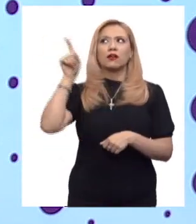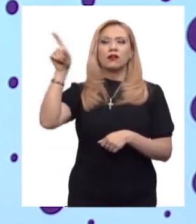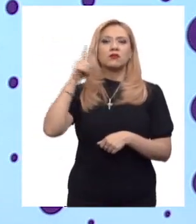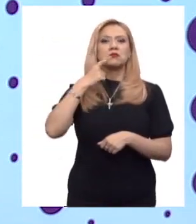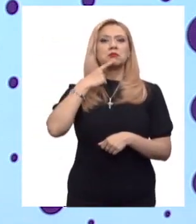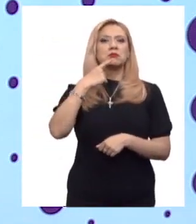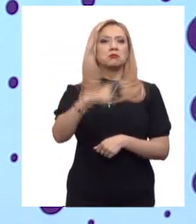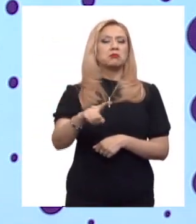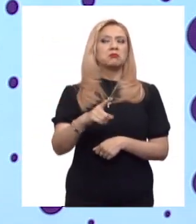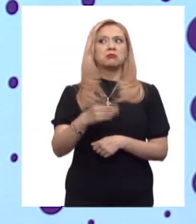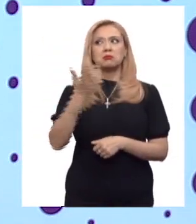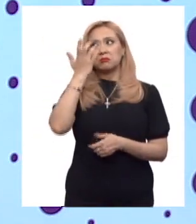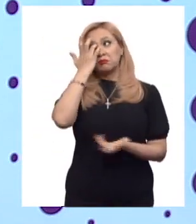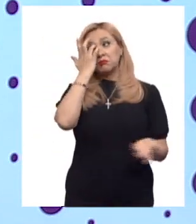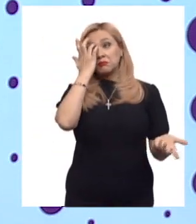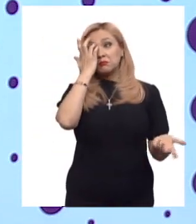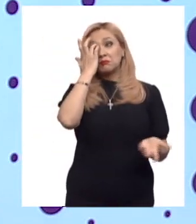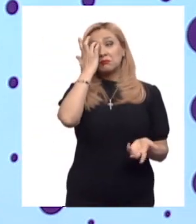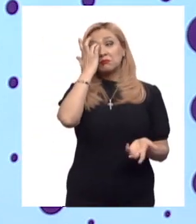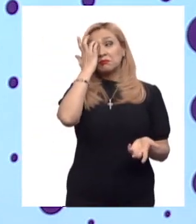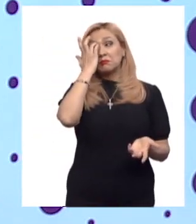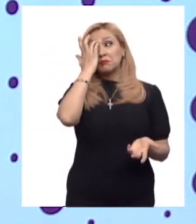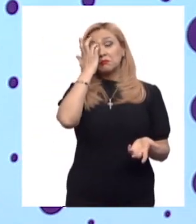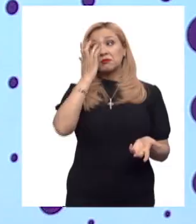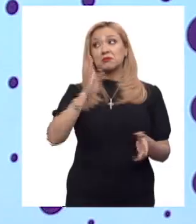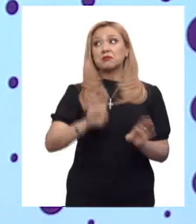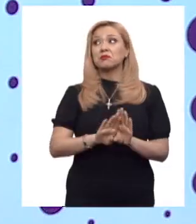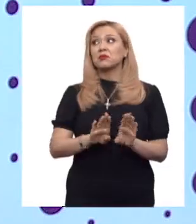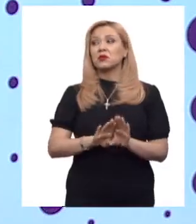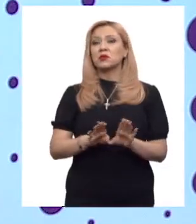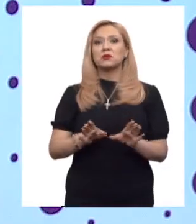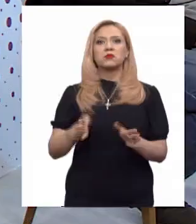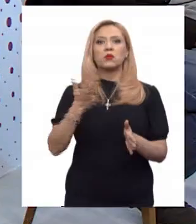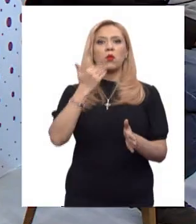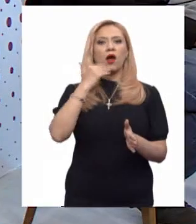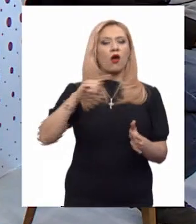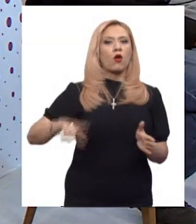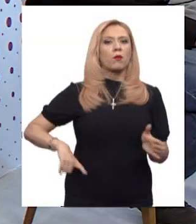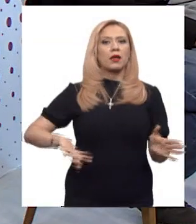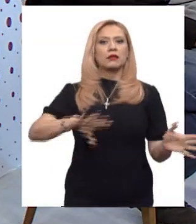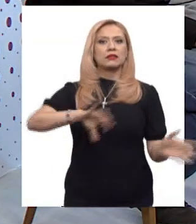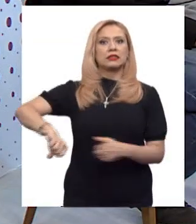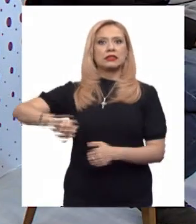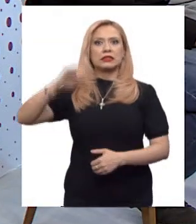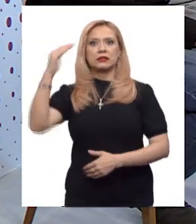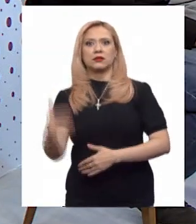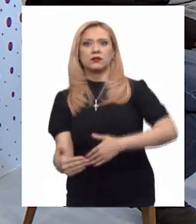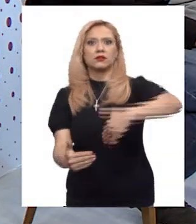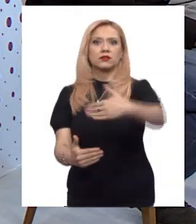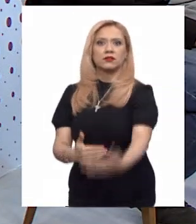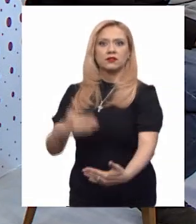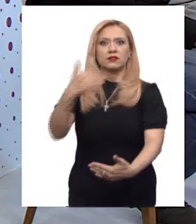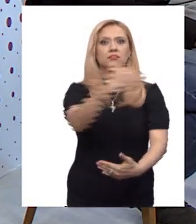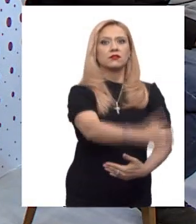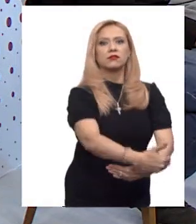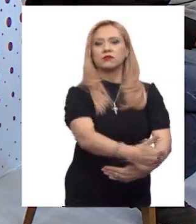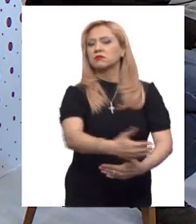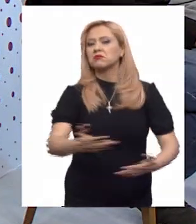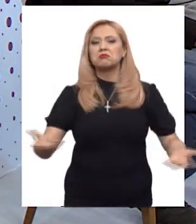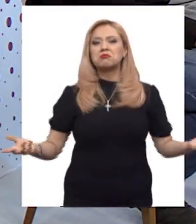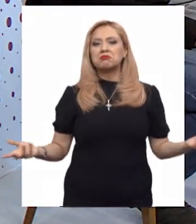no está tan altamente, en palabras de Edu, capturado por diferentes poderes criminales,